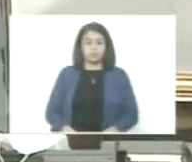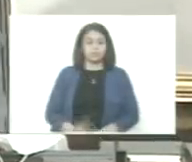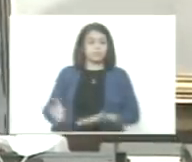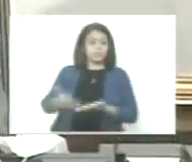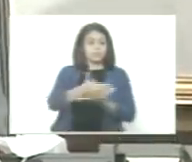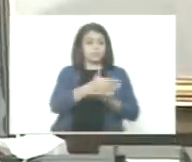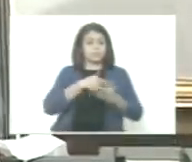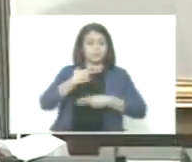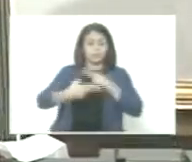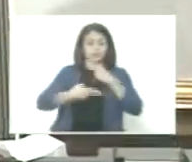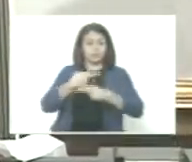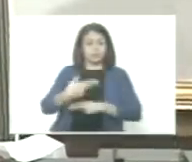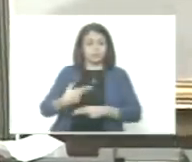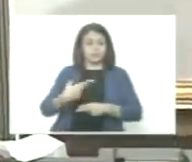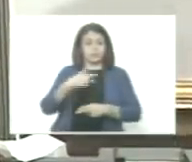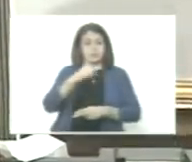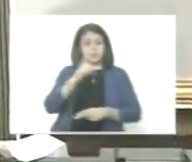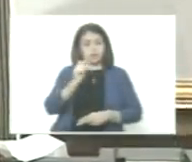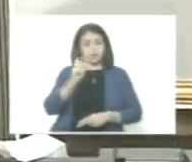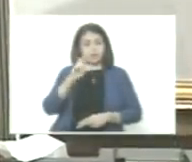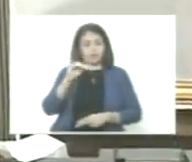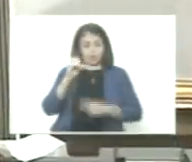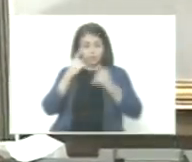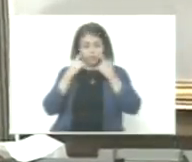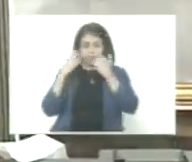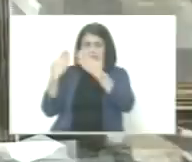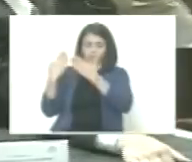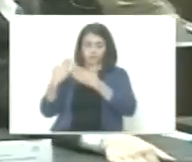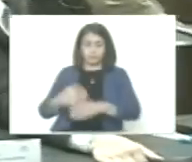recopilando el legado de nuestro hermano Darío Vivas. Adelante, video.